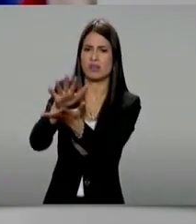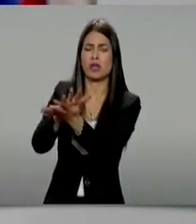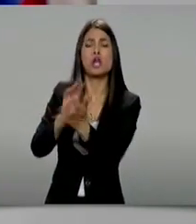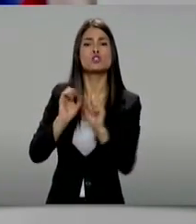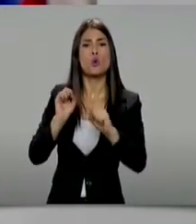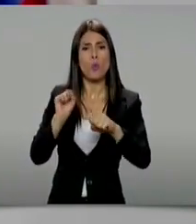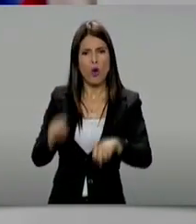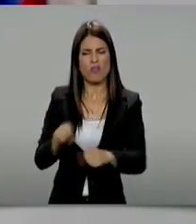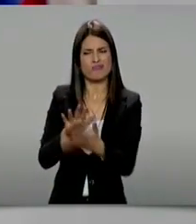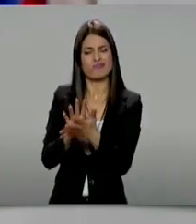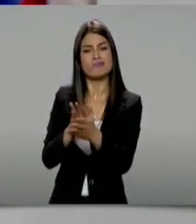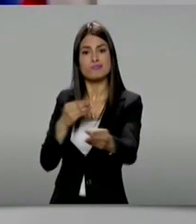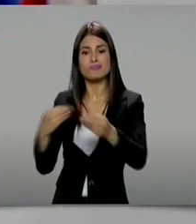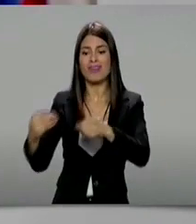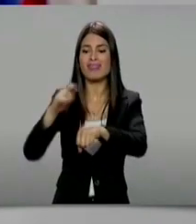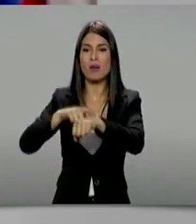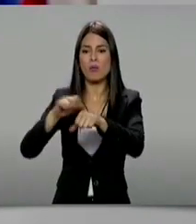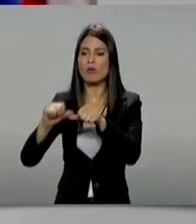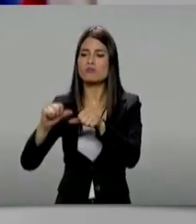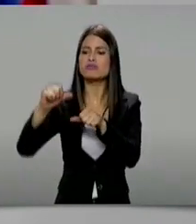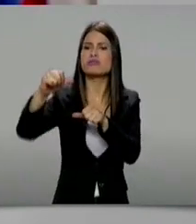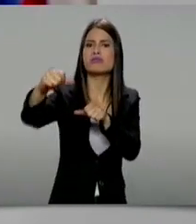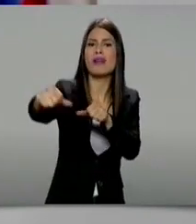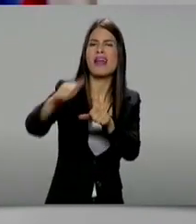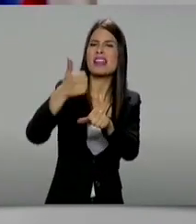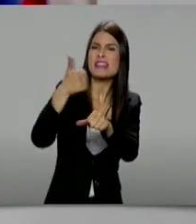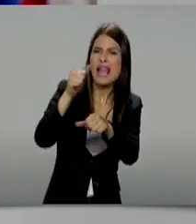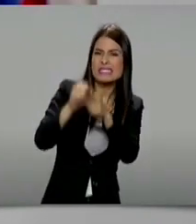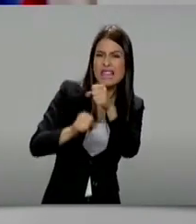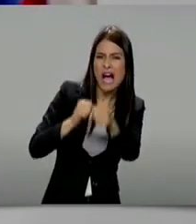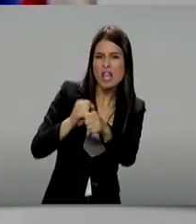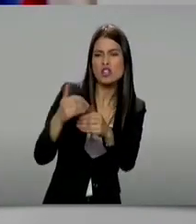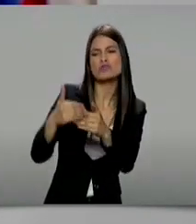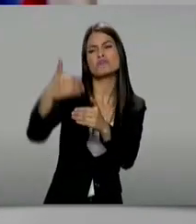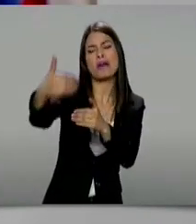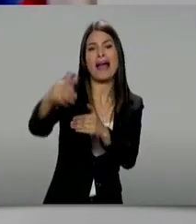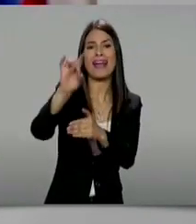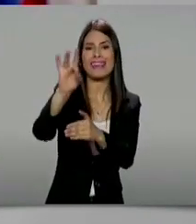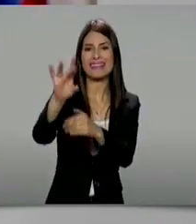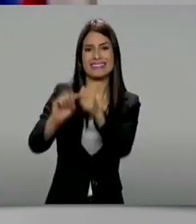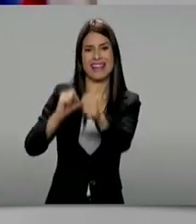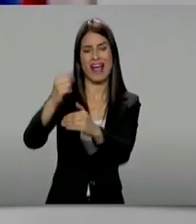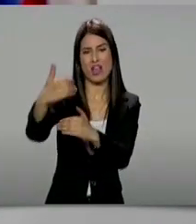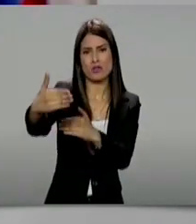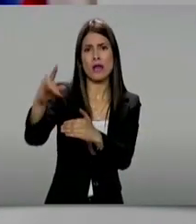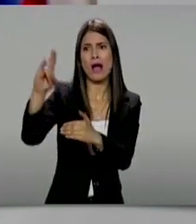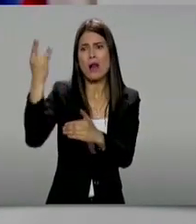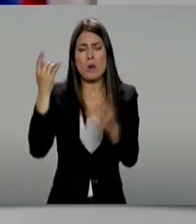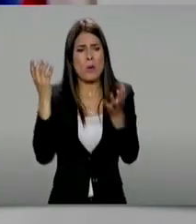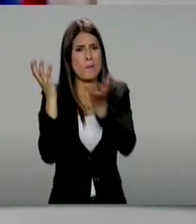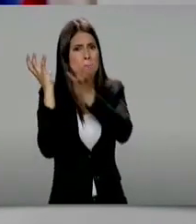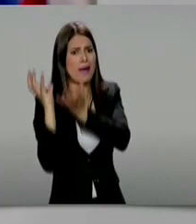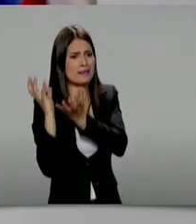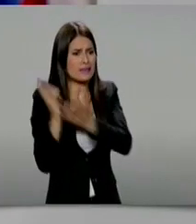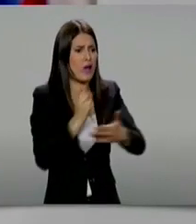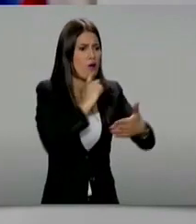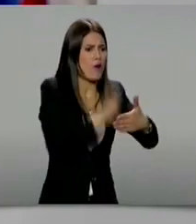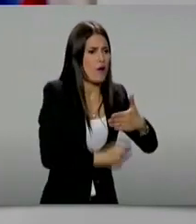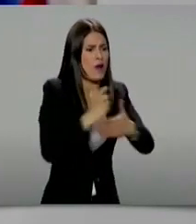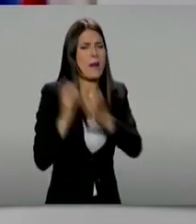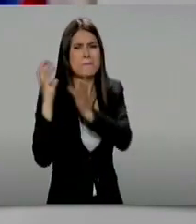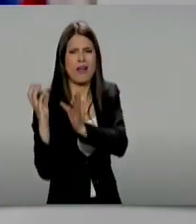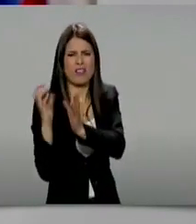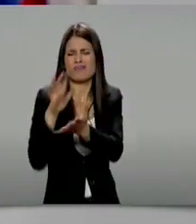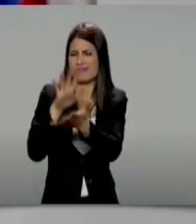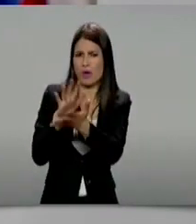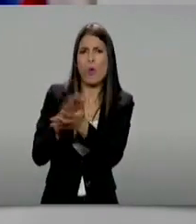años el plazo de implementación para reducir la presión fiscal fal si es que la hubiera y no afectar